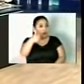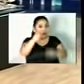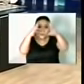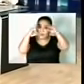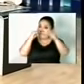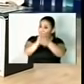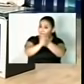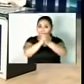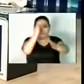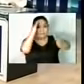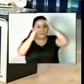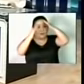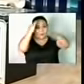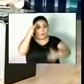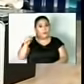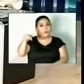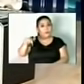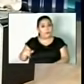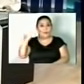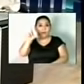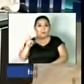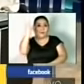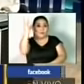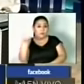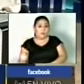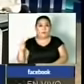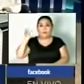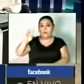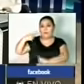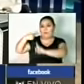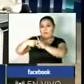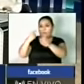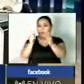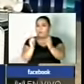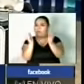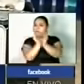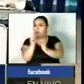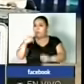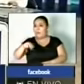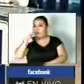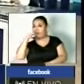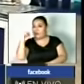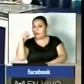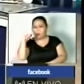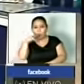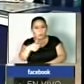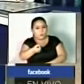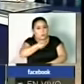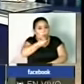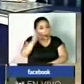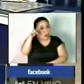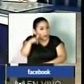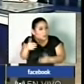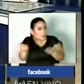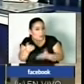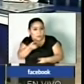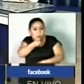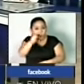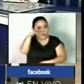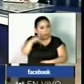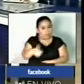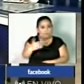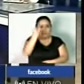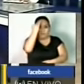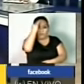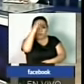Buenas noches, un gusto saludarles en el día lunes 4 de mayo de 2020. Hay mucha información, algunos hechos que están en desarrollo los va a conocer hoy aquí